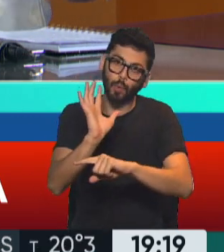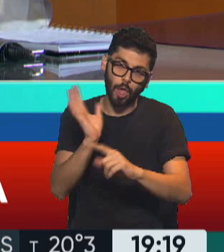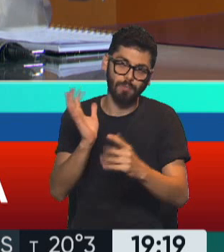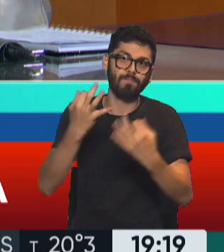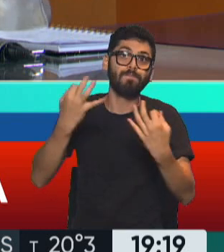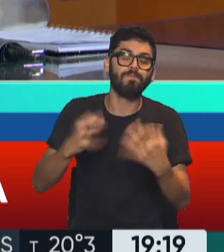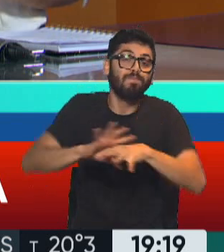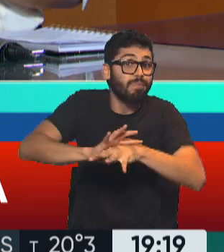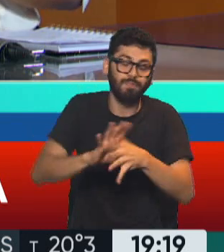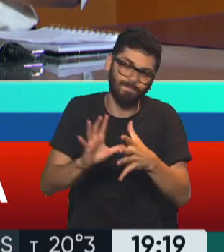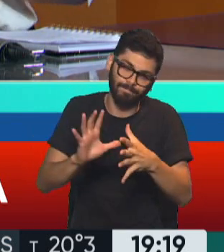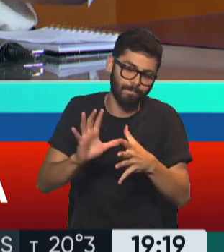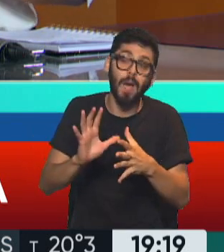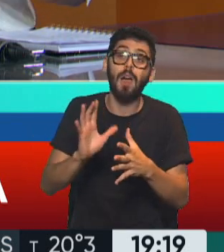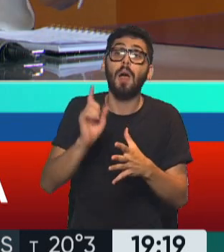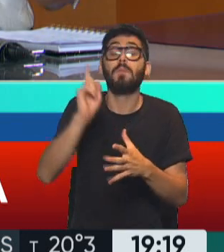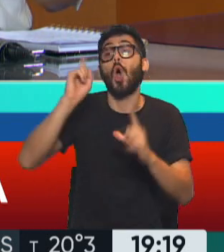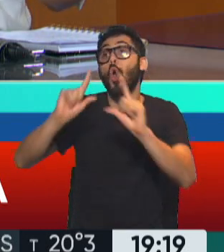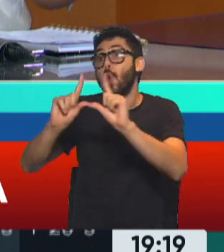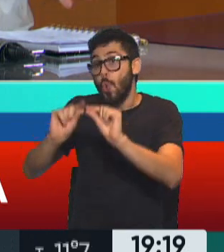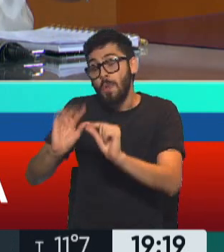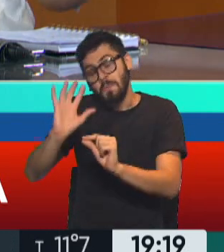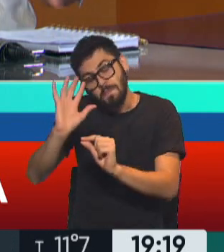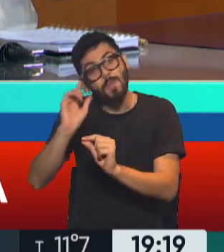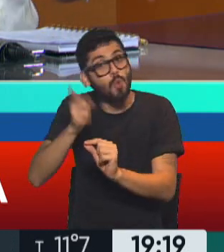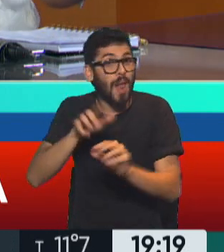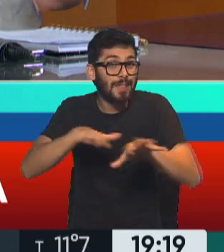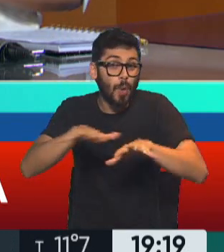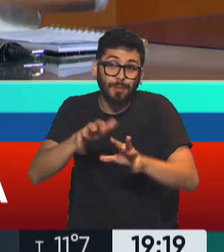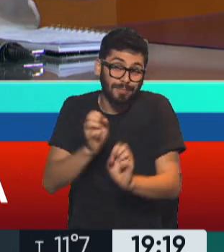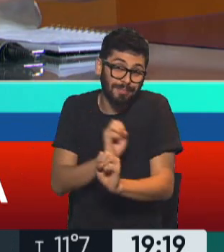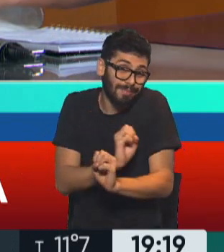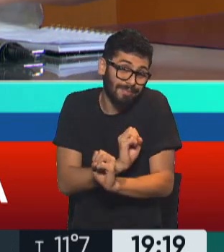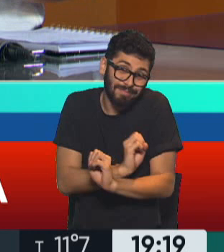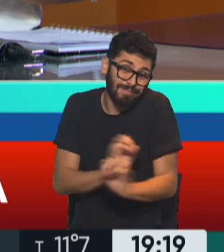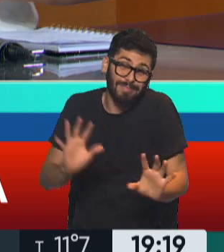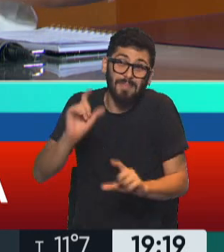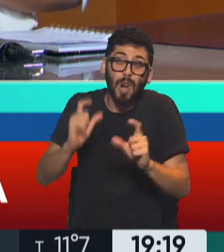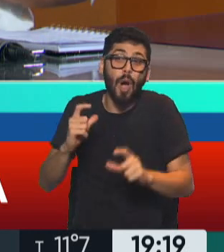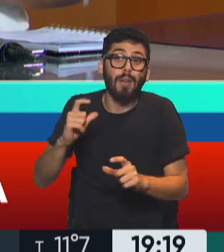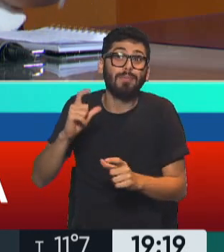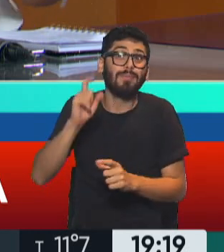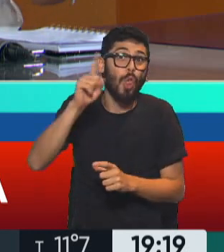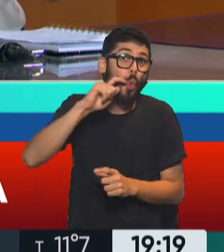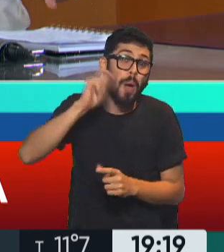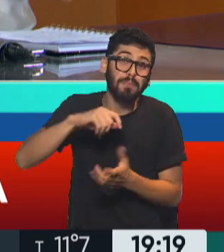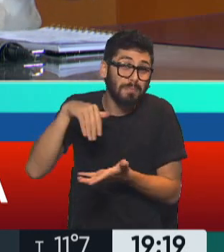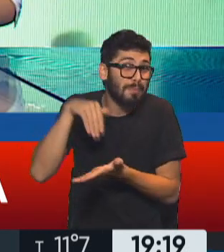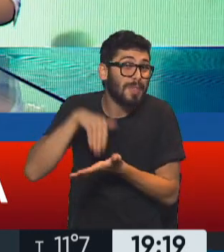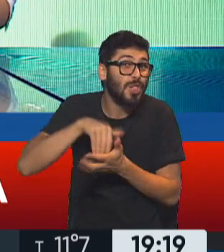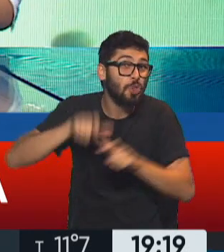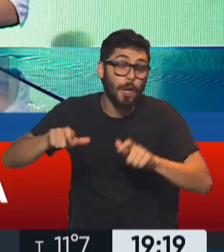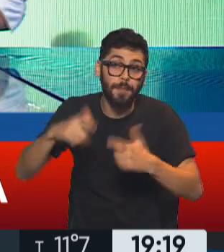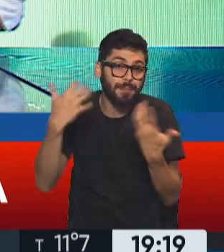por supuesto, más allá de los números, sabemos que es una situación tremenda para millones de ucranianos y ucranianas que se tienen que ir o que,